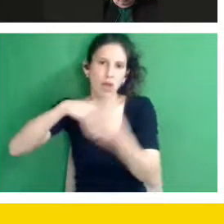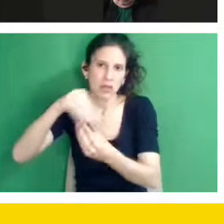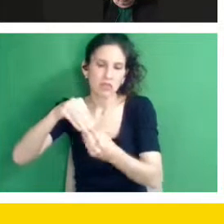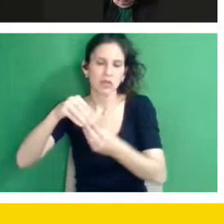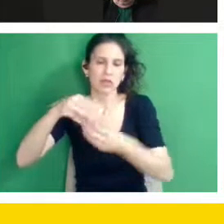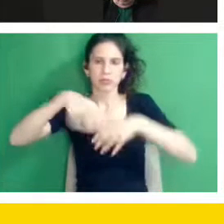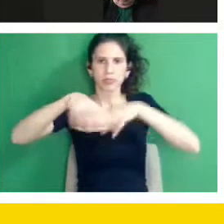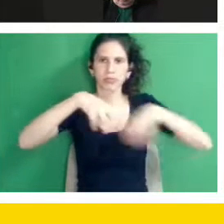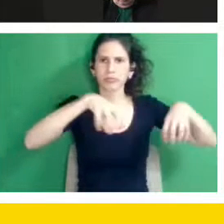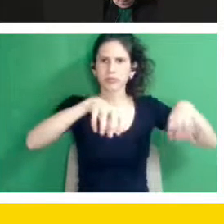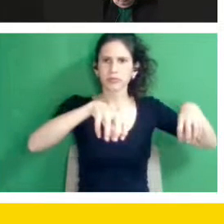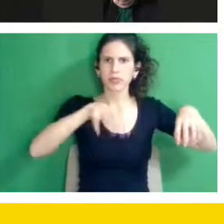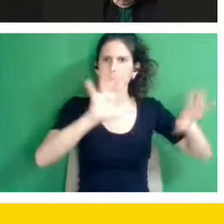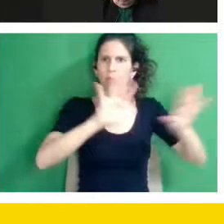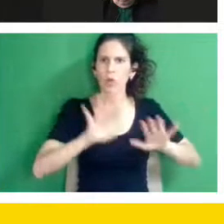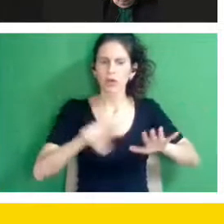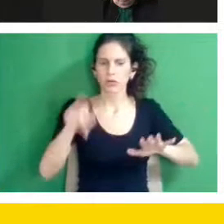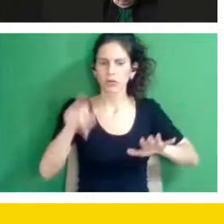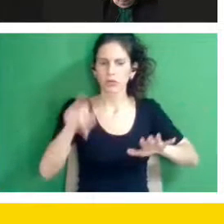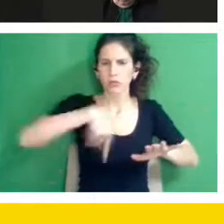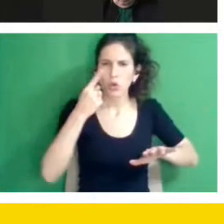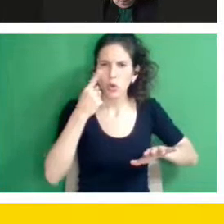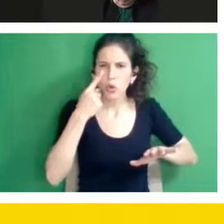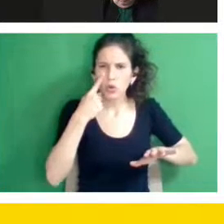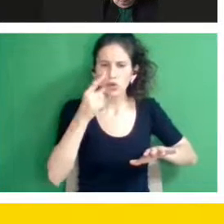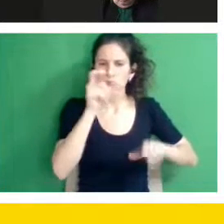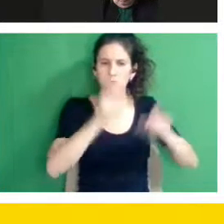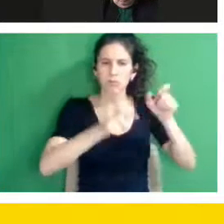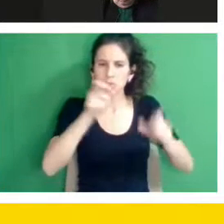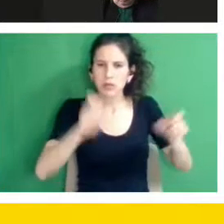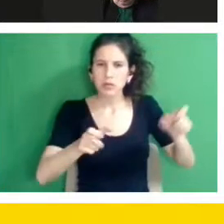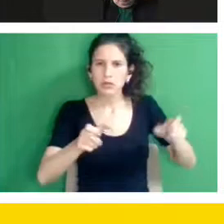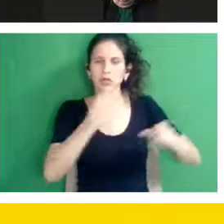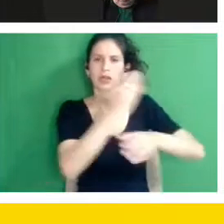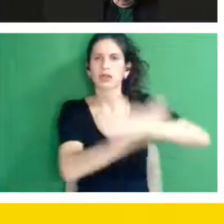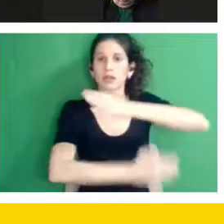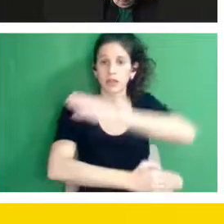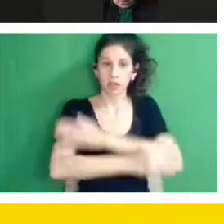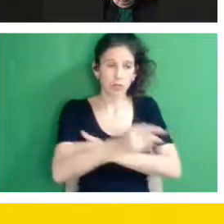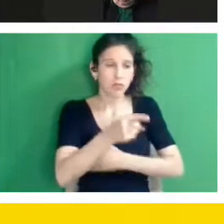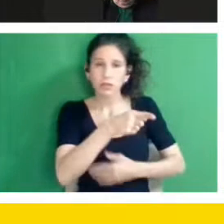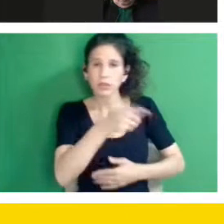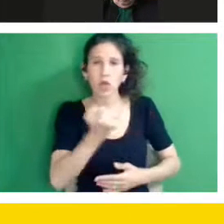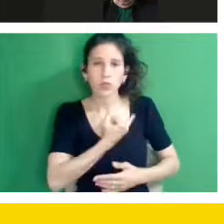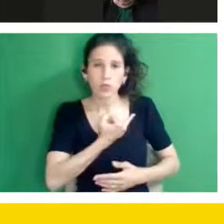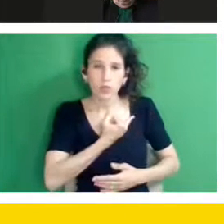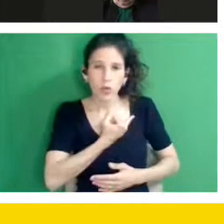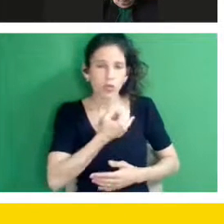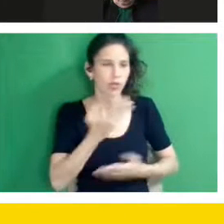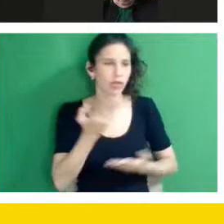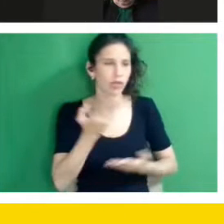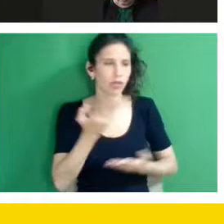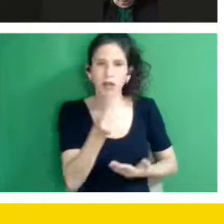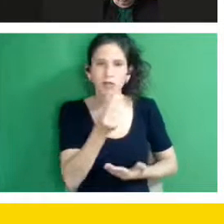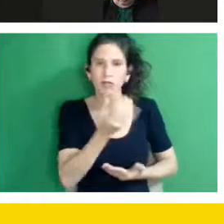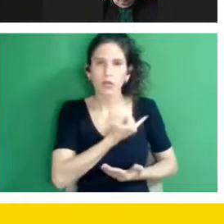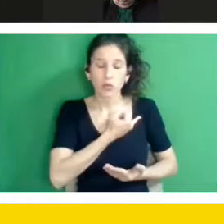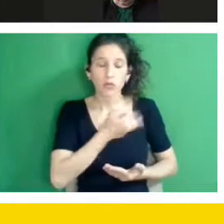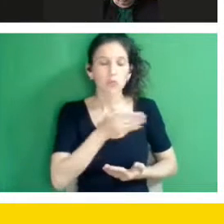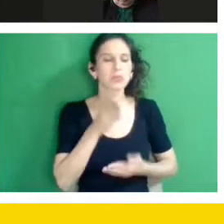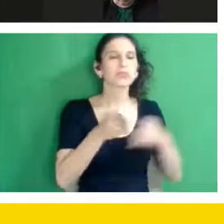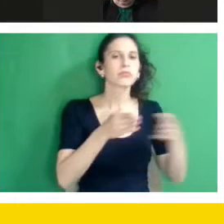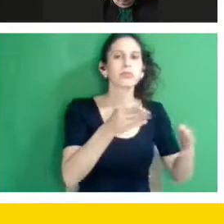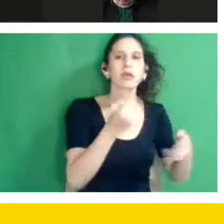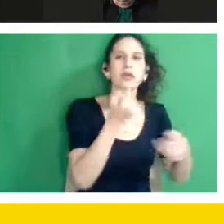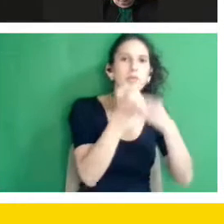dónde se encuentran las personas de su jurisdicción, las personas con discapacidad de su jurisdicción, para poder censarlas.